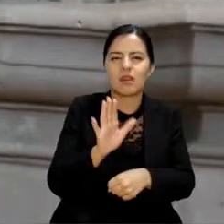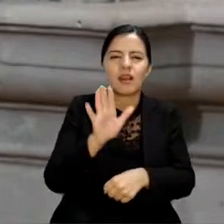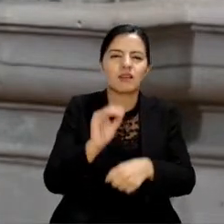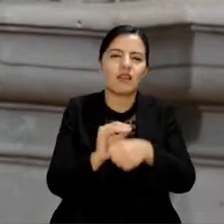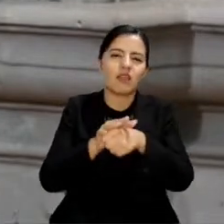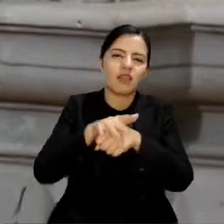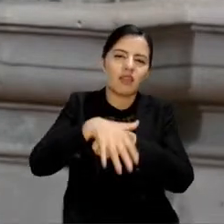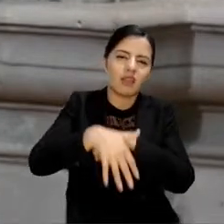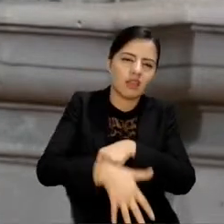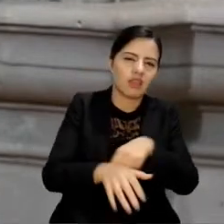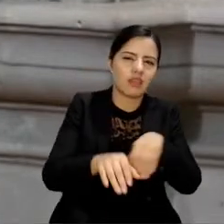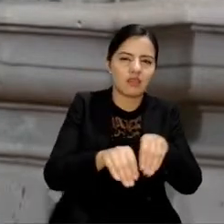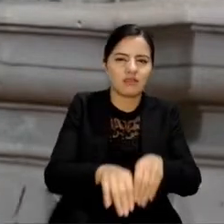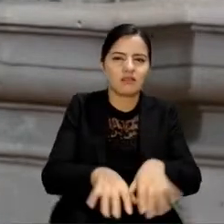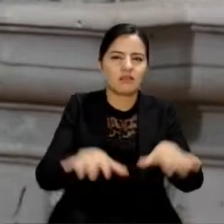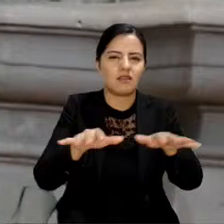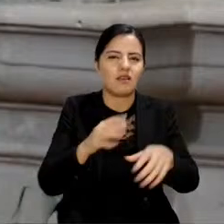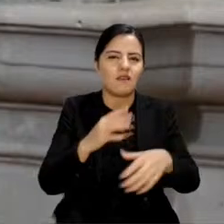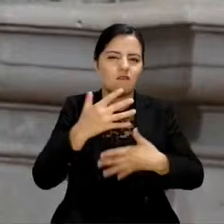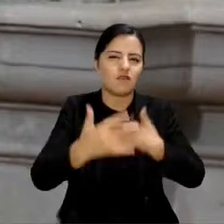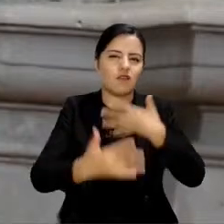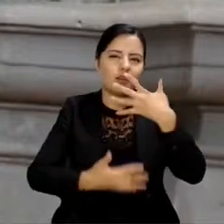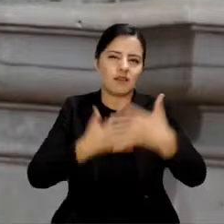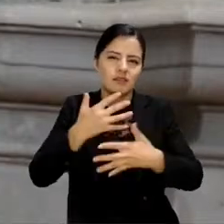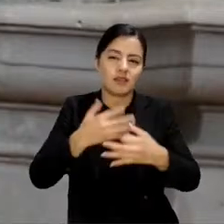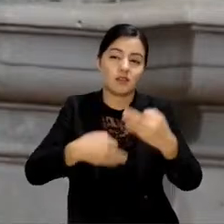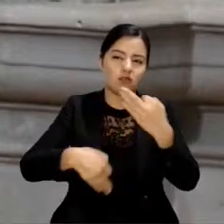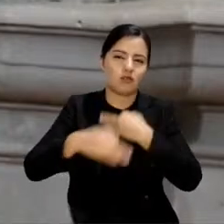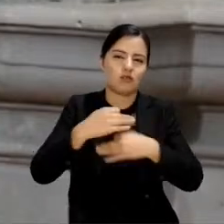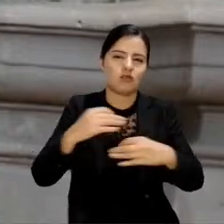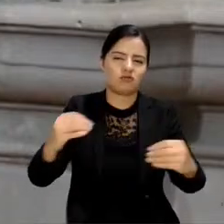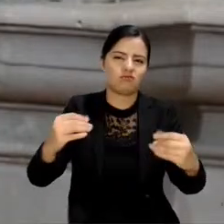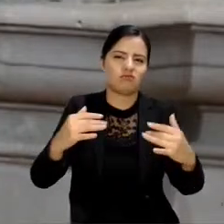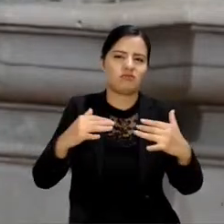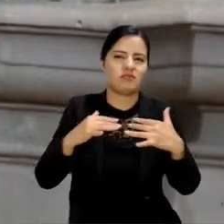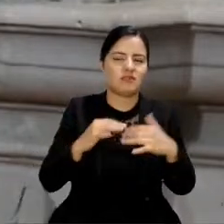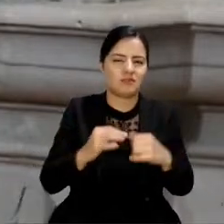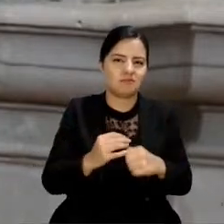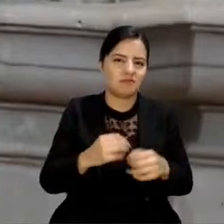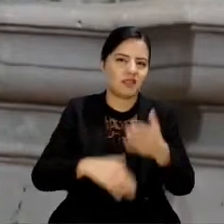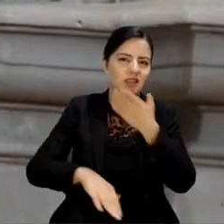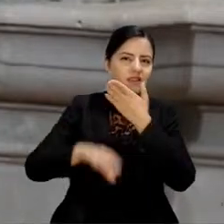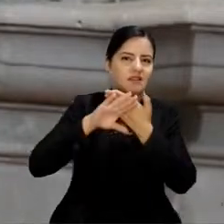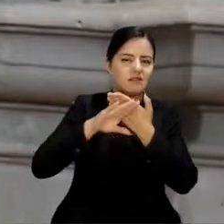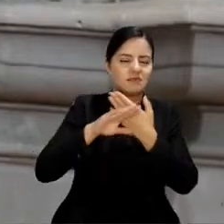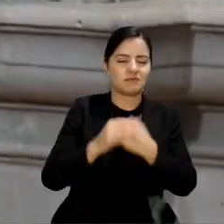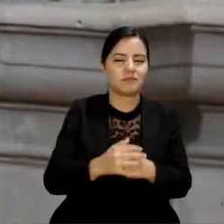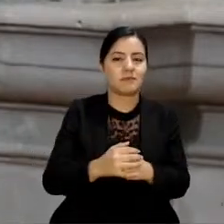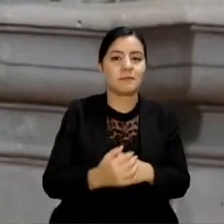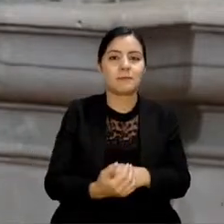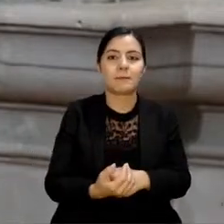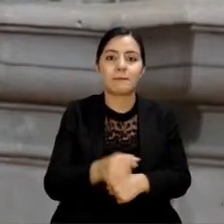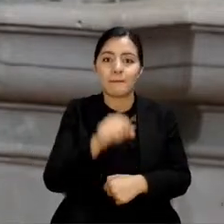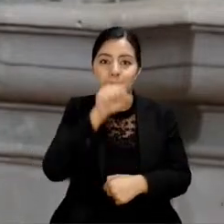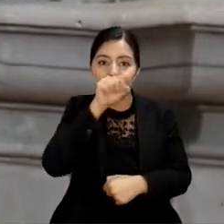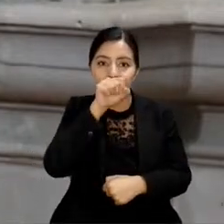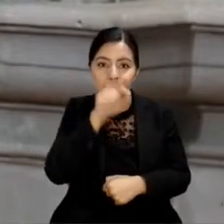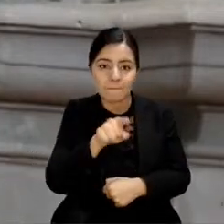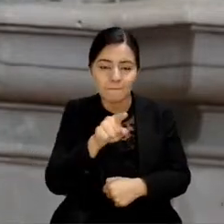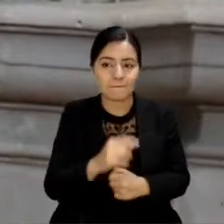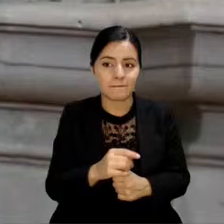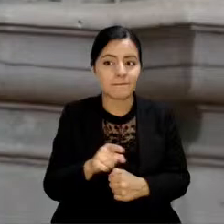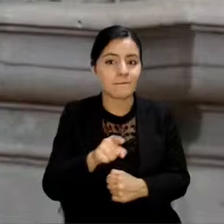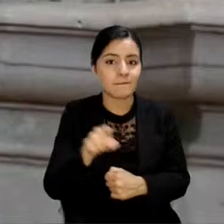violencia que nos va alcanzando a todos, como individuos y como sociedad. De igual manera,